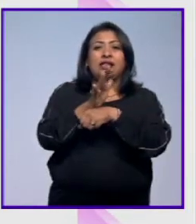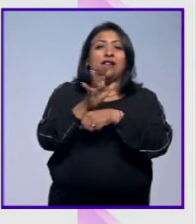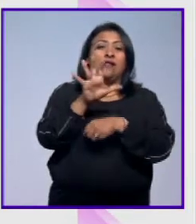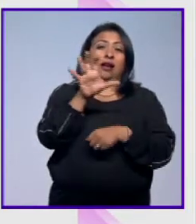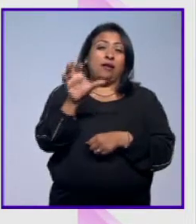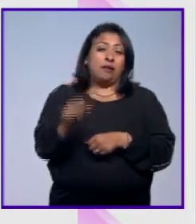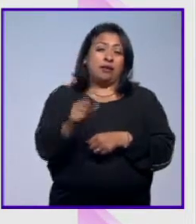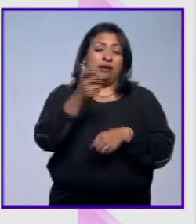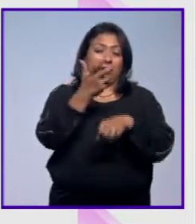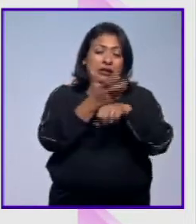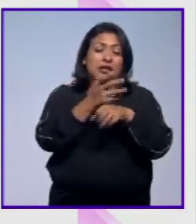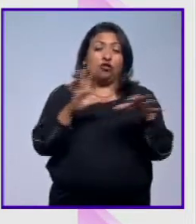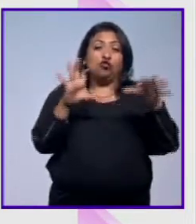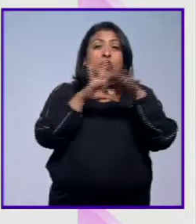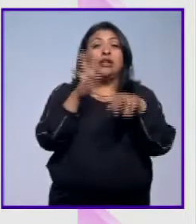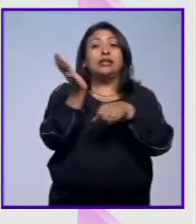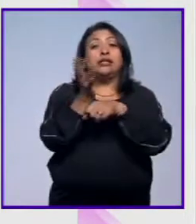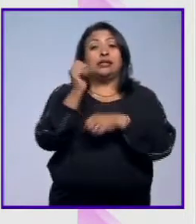XX